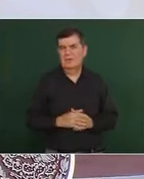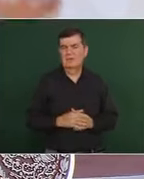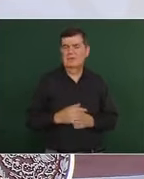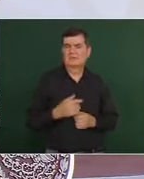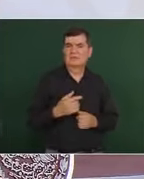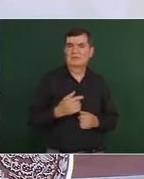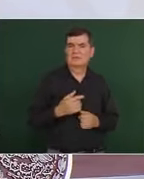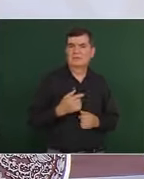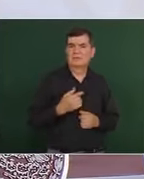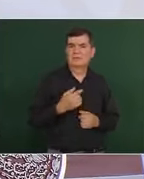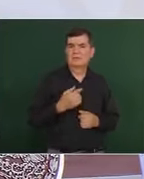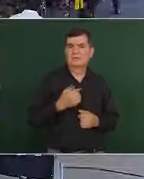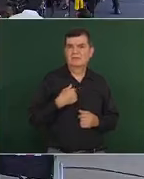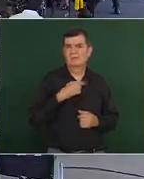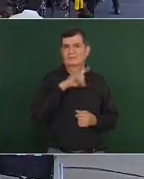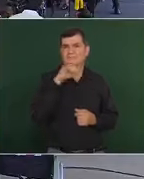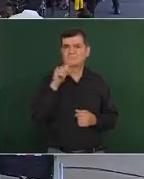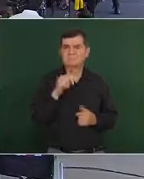viene luego